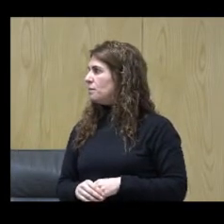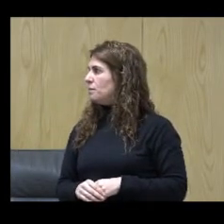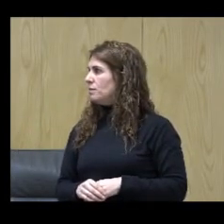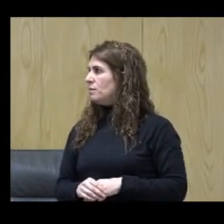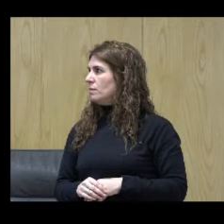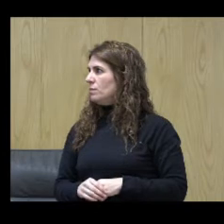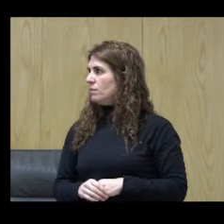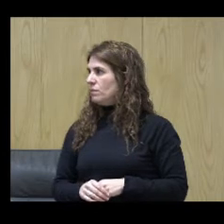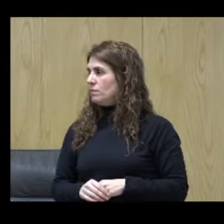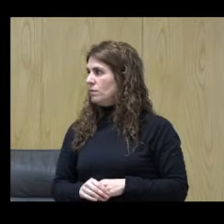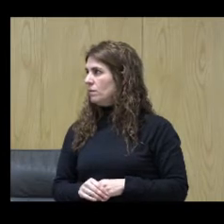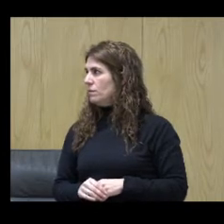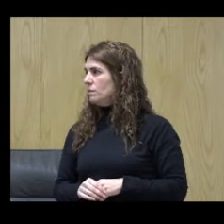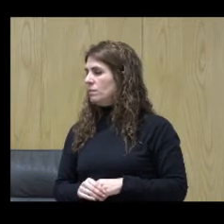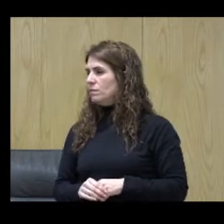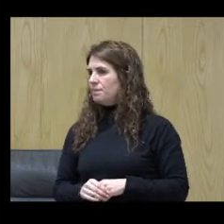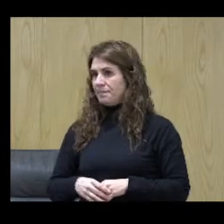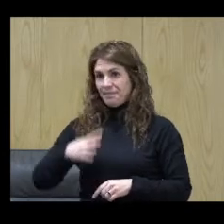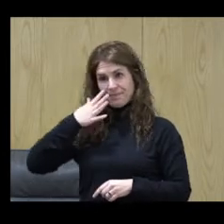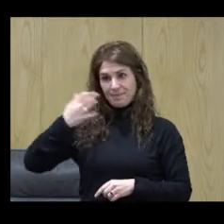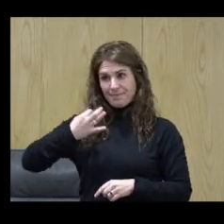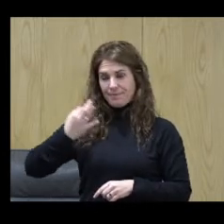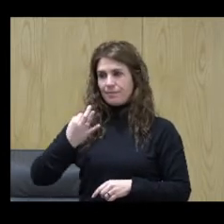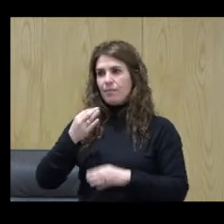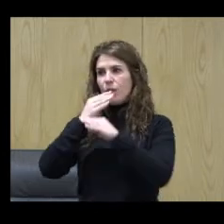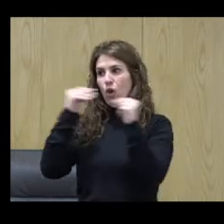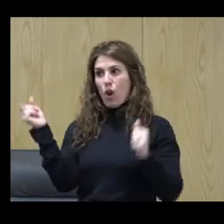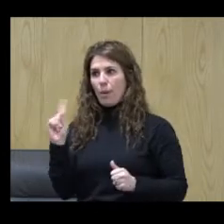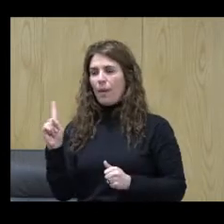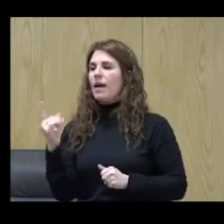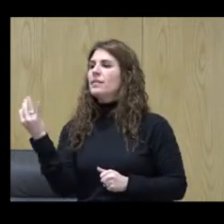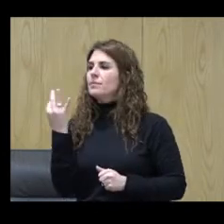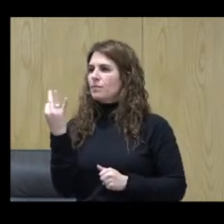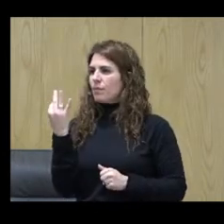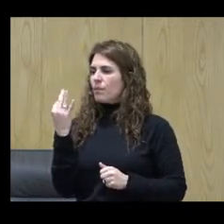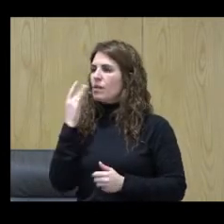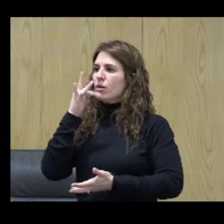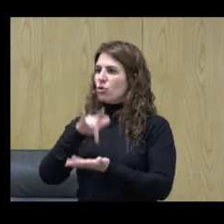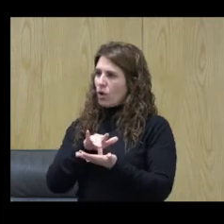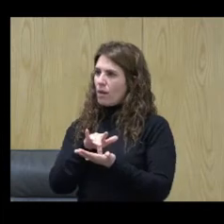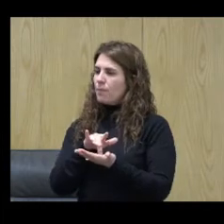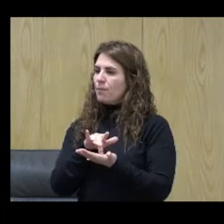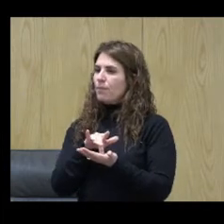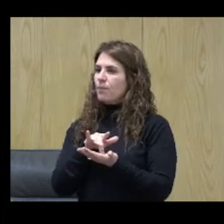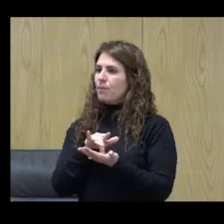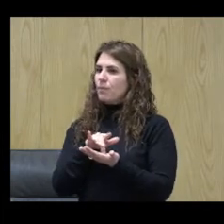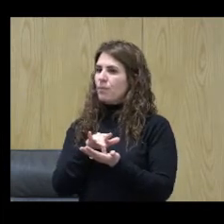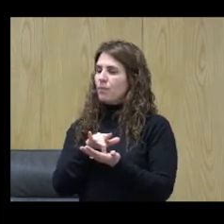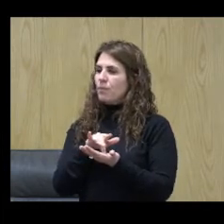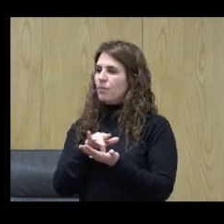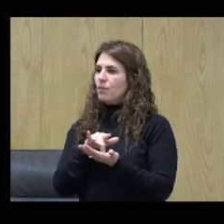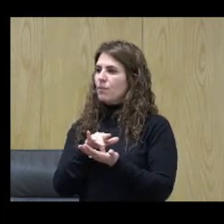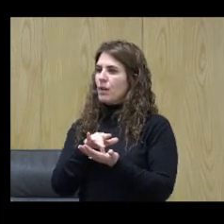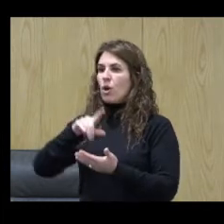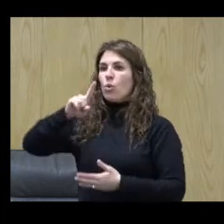Realmente, una de las cosas que tenemos que tener en cuenta son los cambios importantes que ha tenido lugar en lo que se ha denominado la